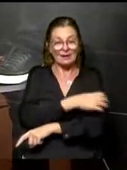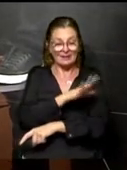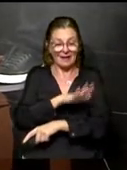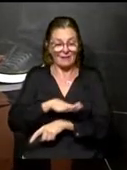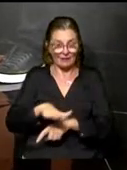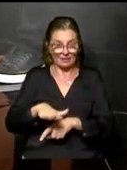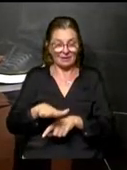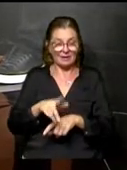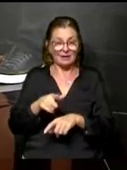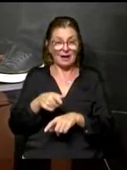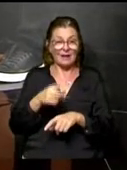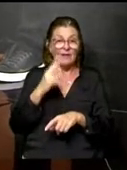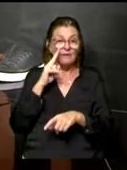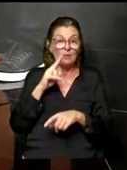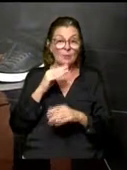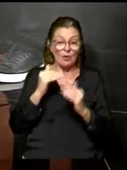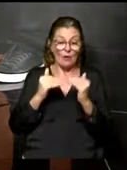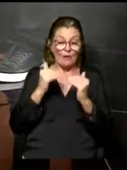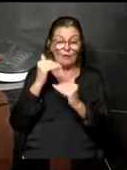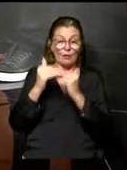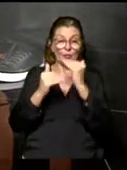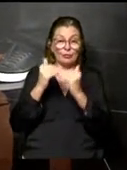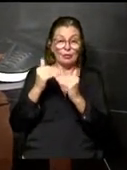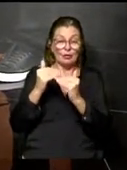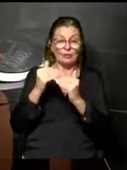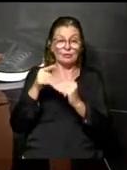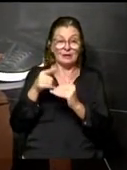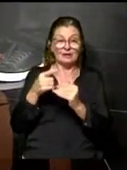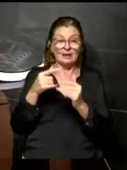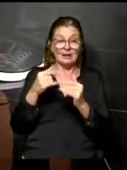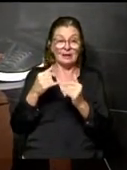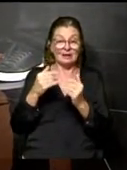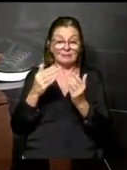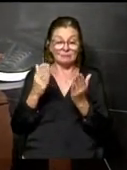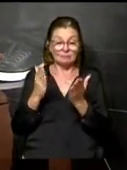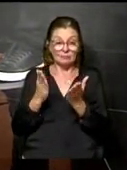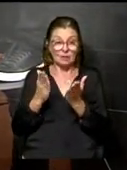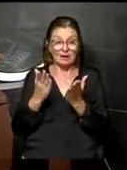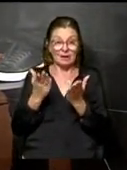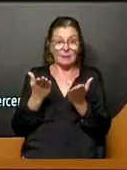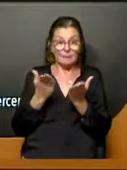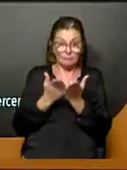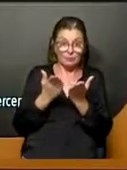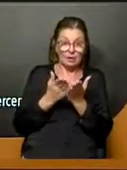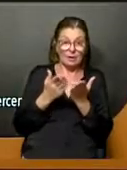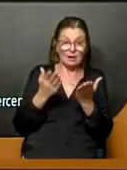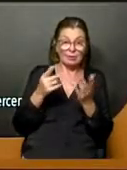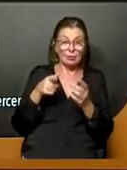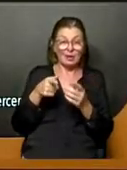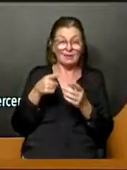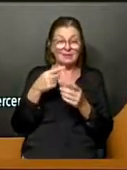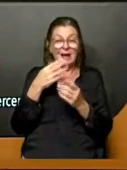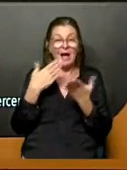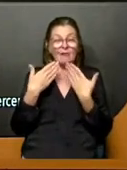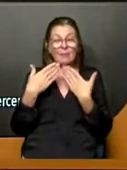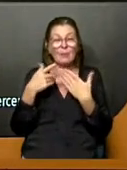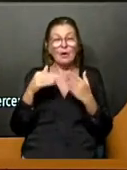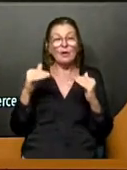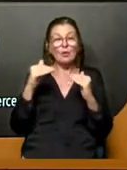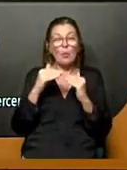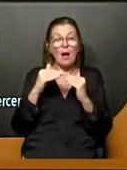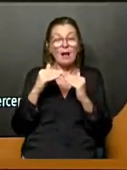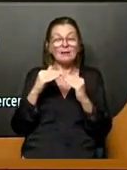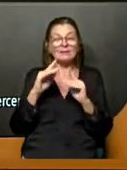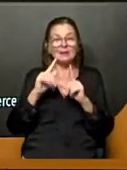Acá vemos la evolución de la cantidad de diarios que tratan el tema por legislatura. Vemos también, igual que pasaba con el tema de los medios de